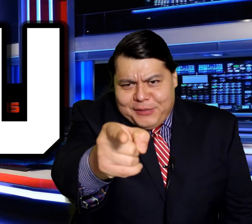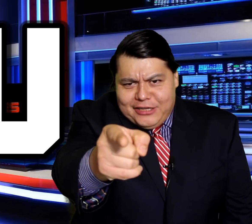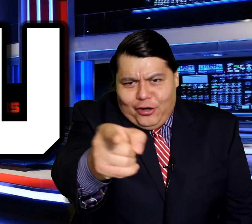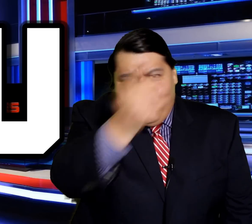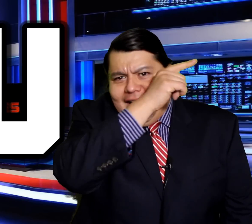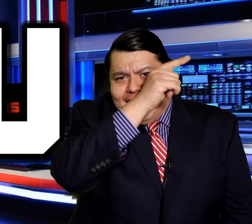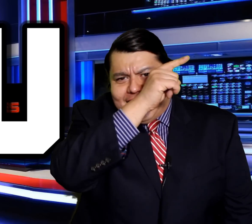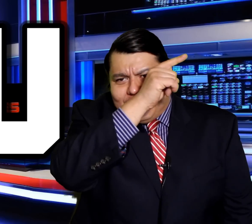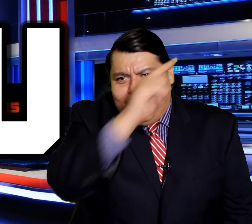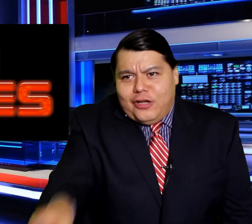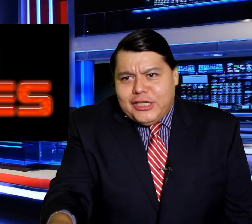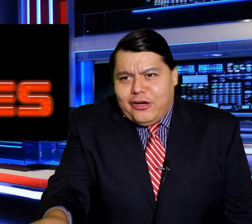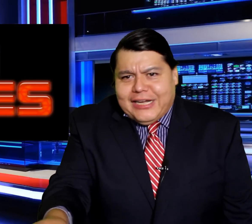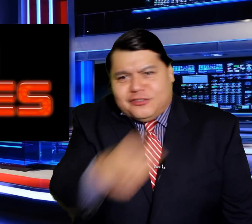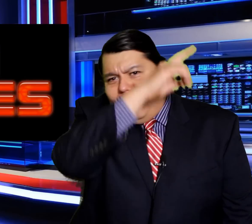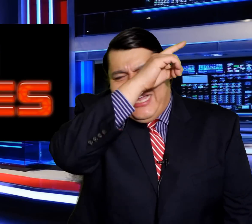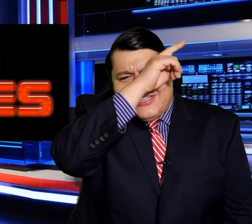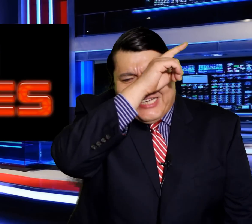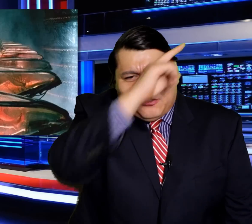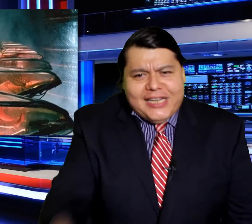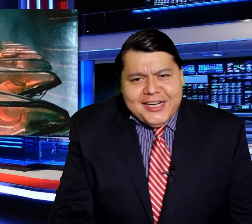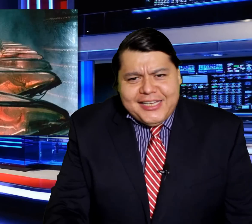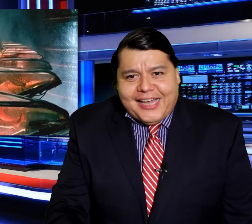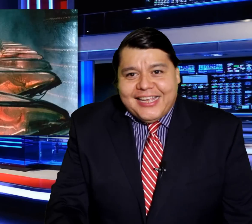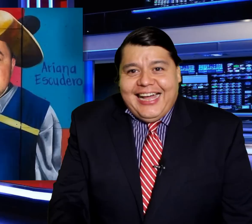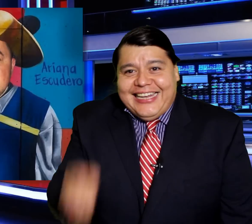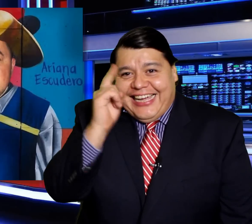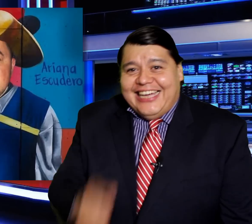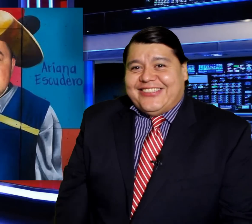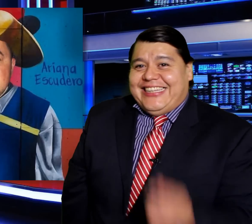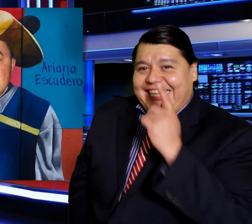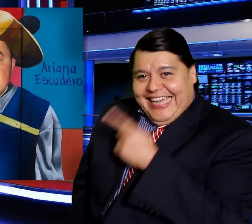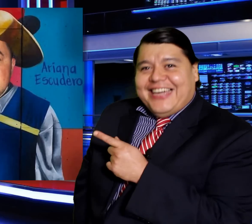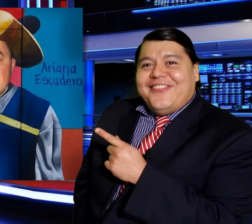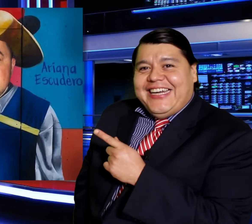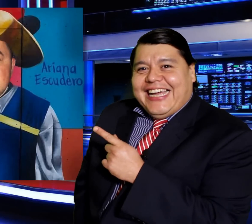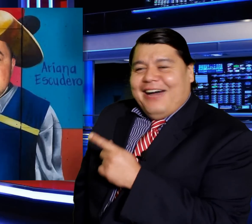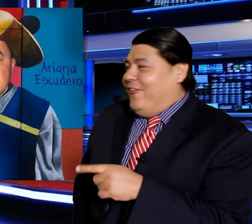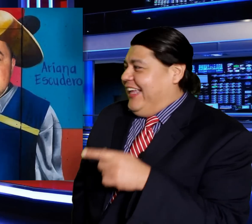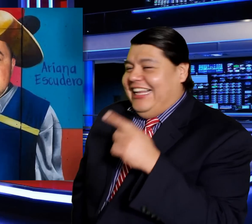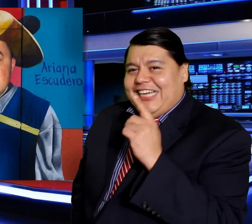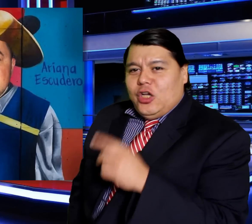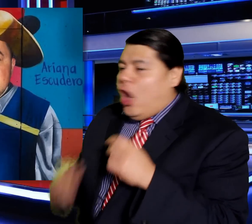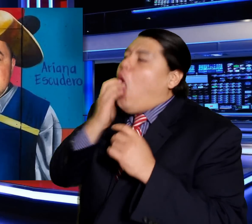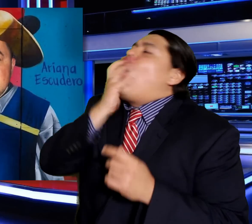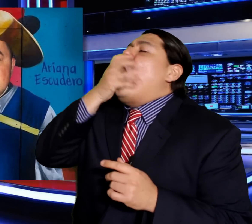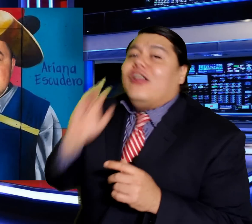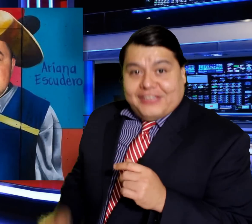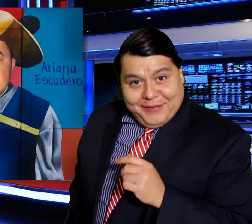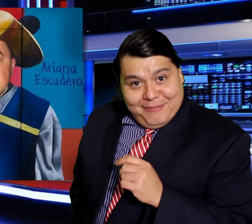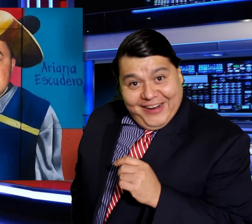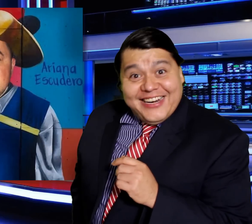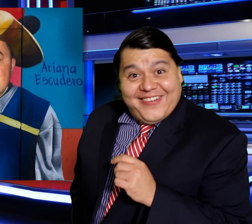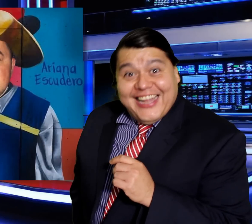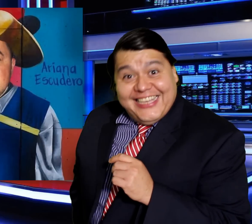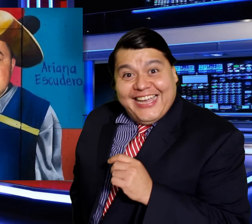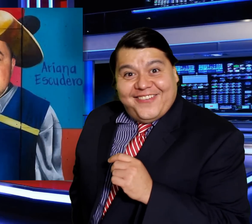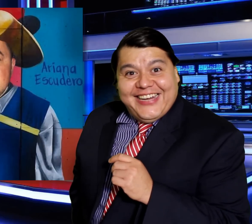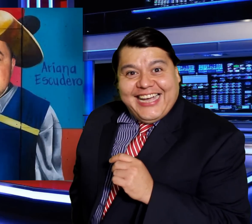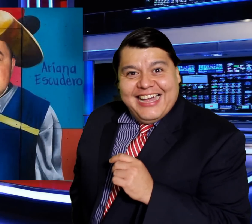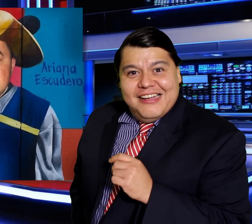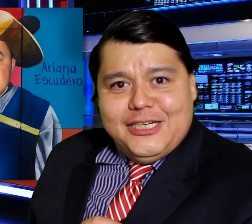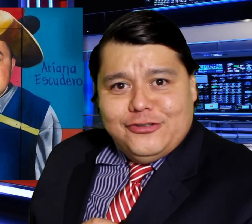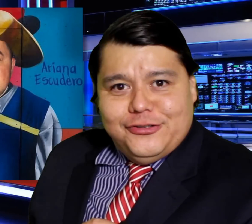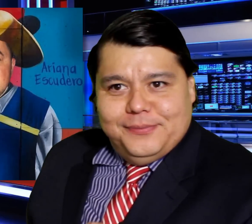me estás viendo! ¡No le hagas caso al NotiDoges! ¡No le hagas caso a la realidad! ¡Hale caso a TJ Comunica! Porque el chayote está bien bueno, ¿verdad,